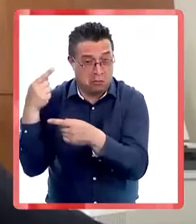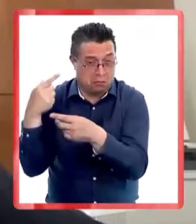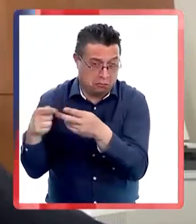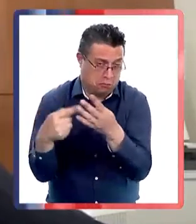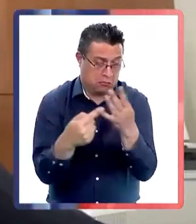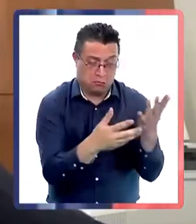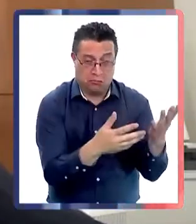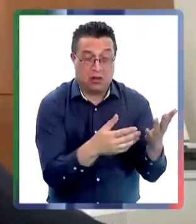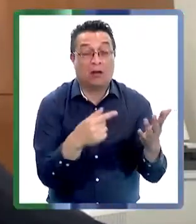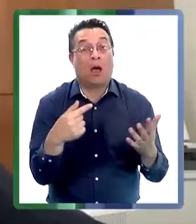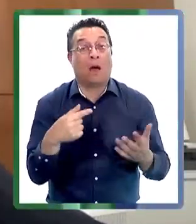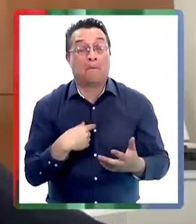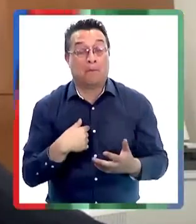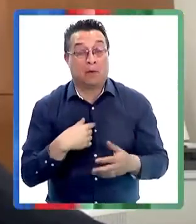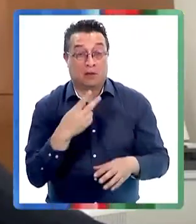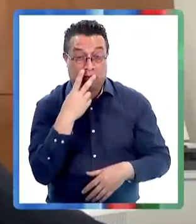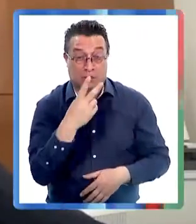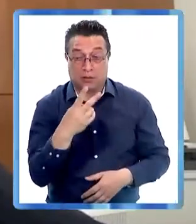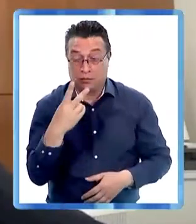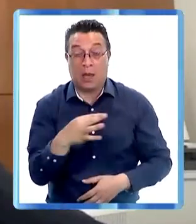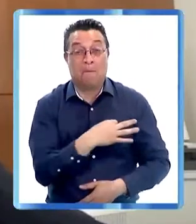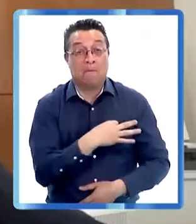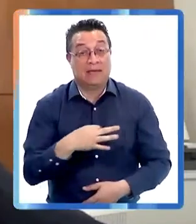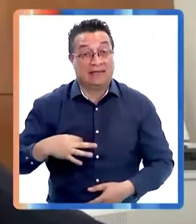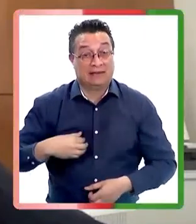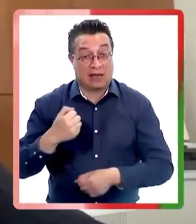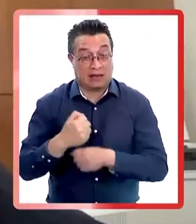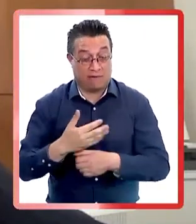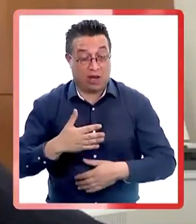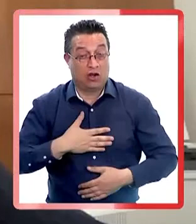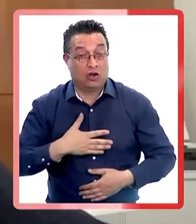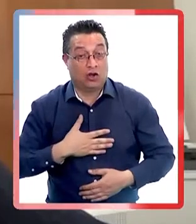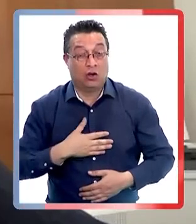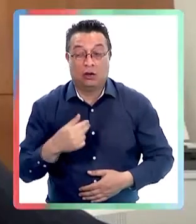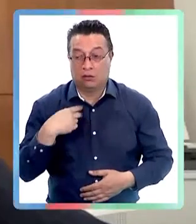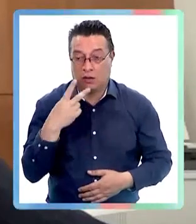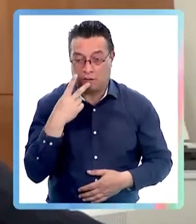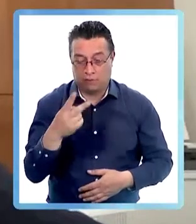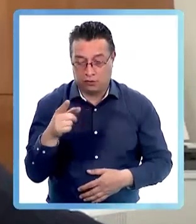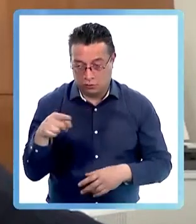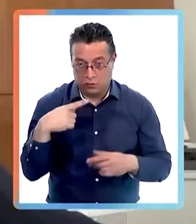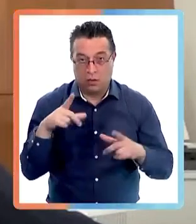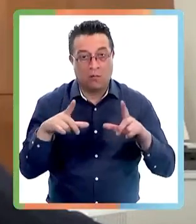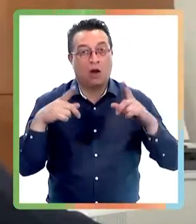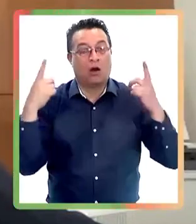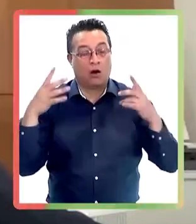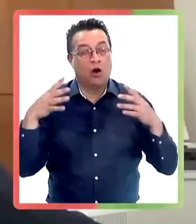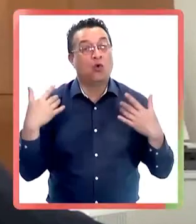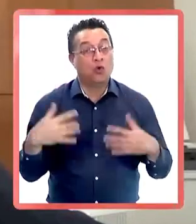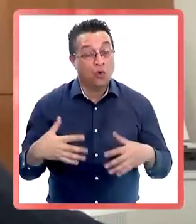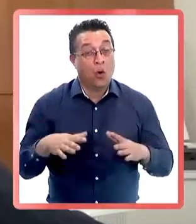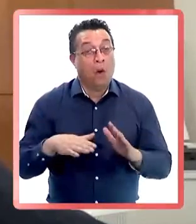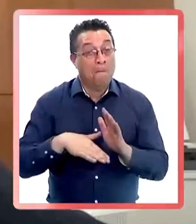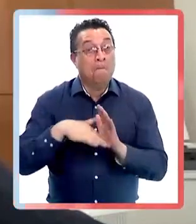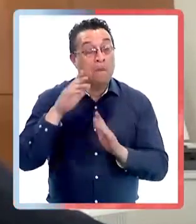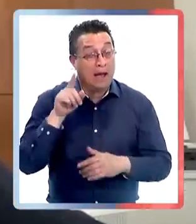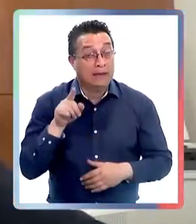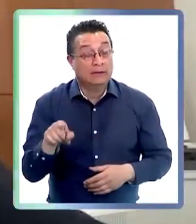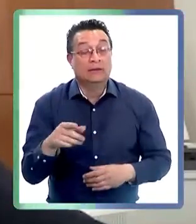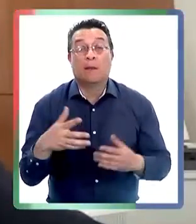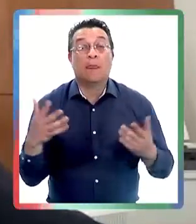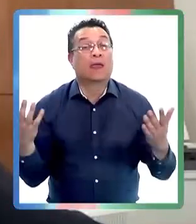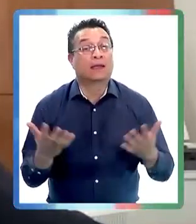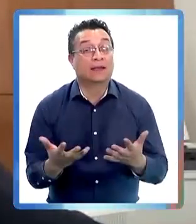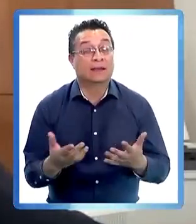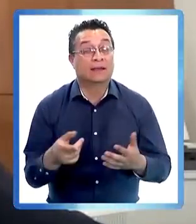¿eh? Pero a mí, por lo menos, como ministra del Trabajo y Previsión Social, un elemento que me ha llamado poderosamente la atención